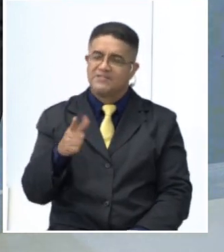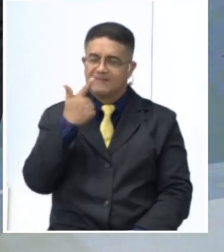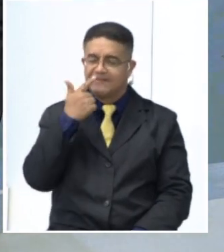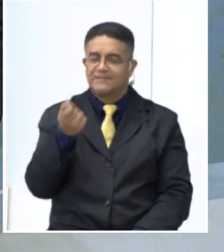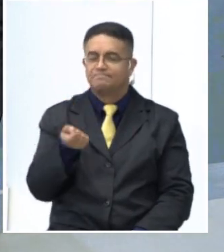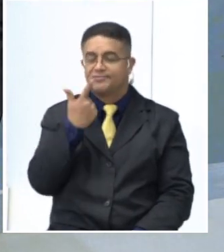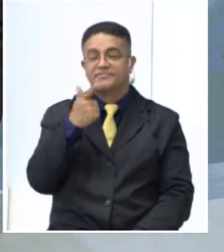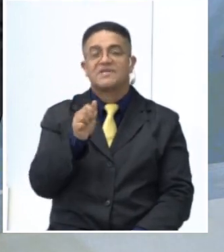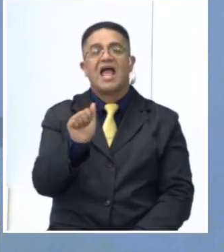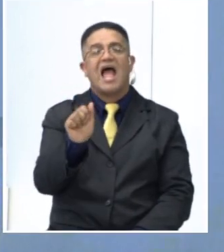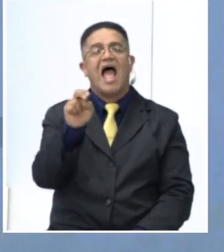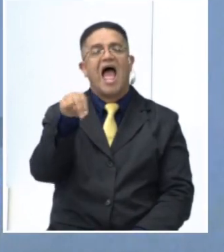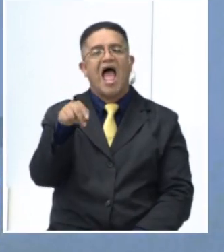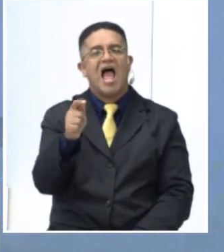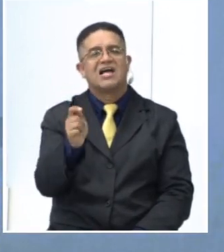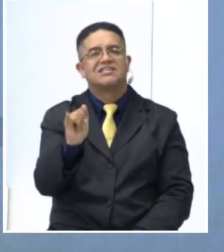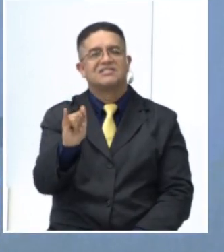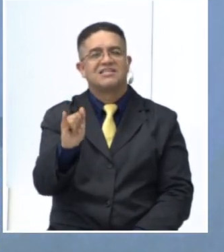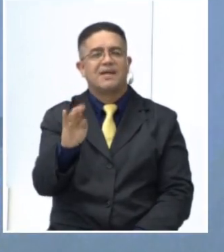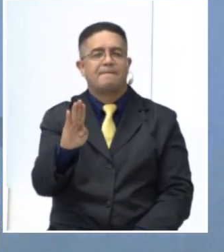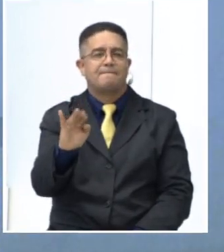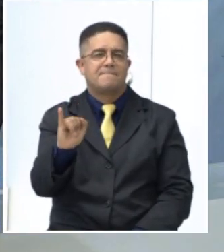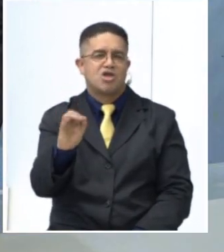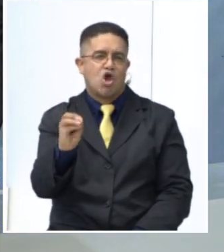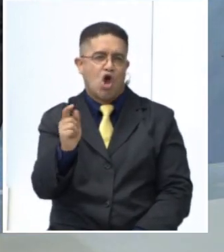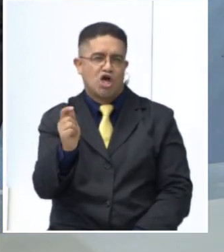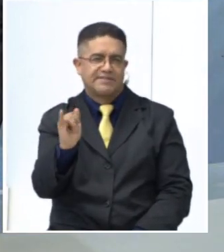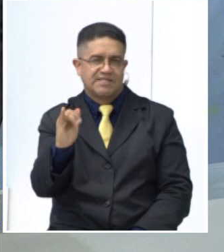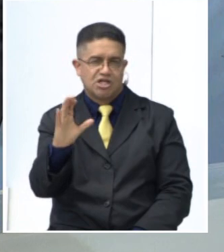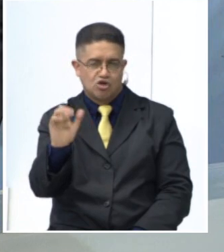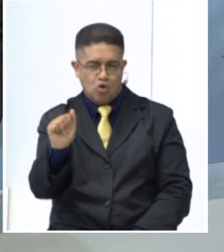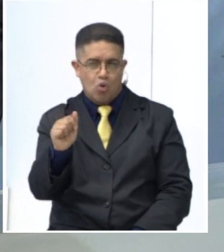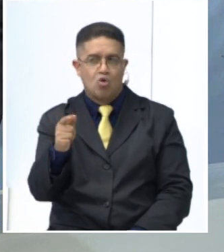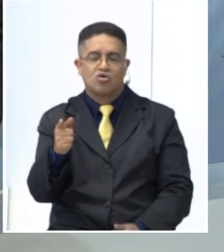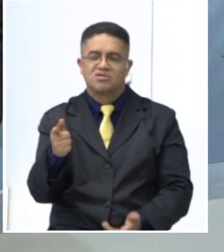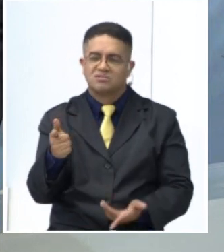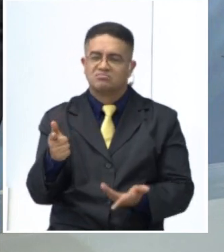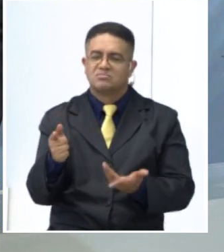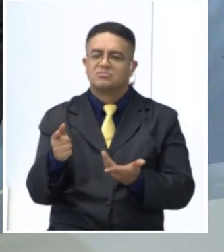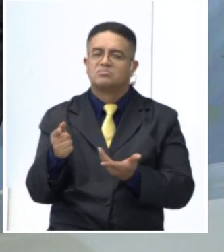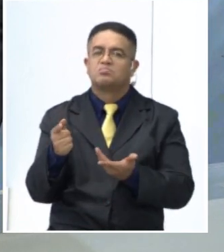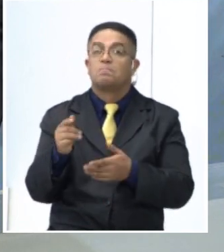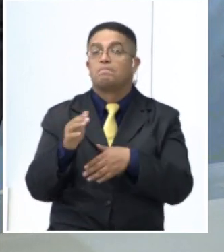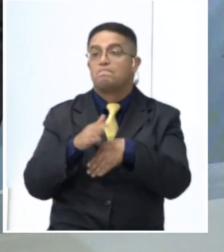los antibióticos, porque es tan importante que, por ejemplo, estos sean prescritos por un